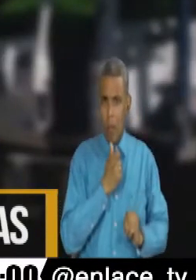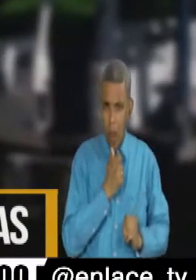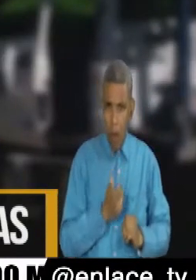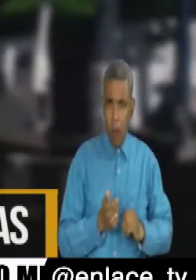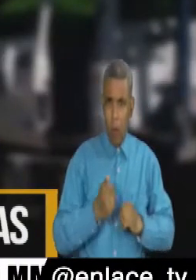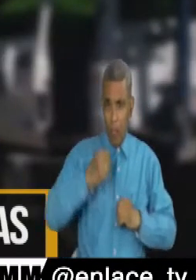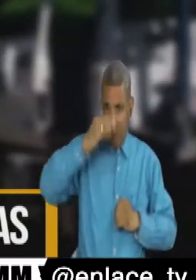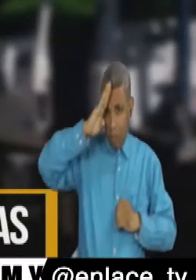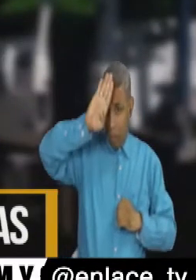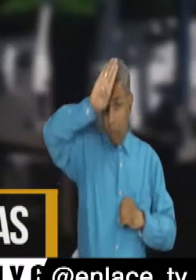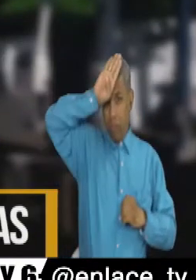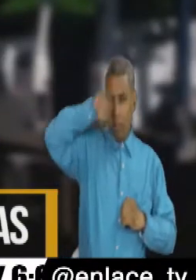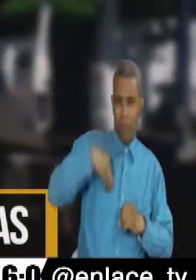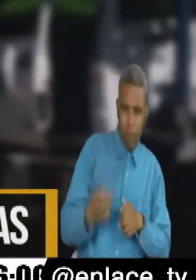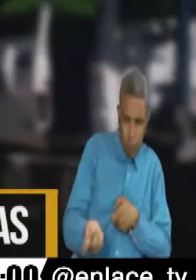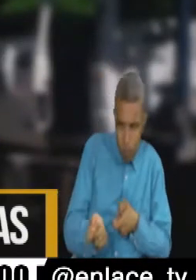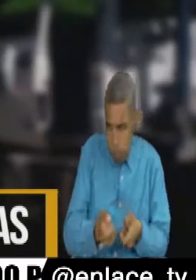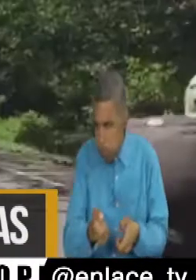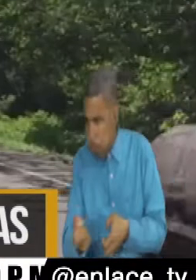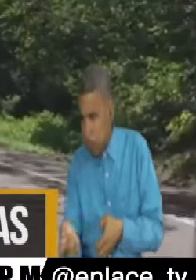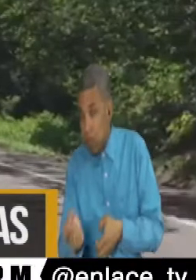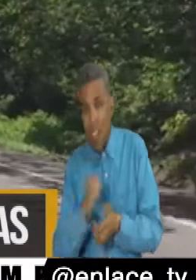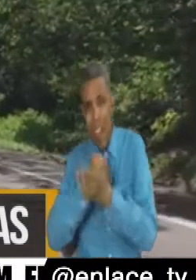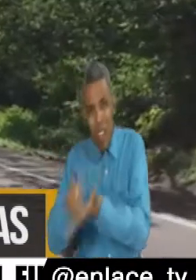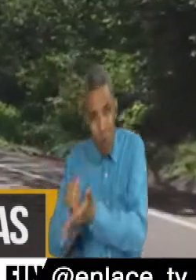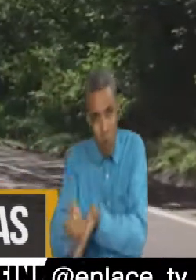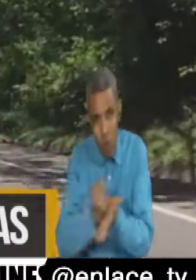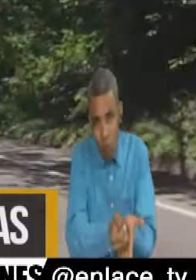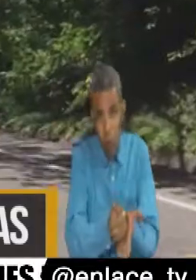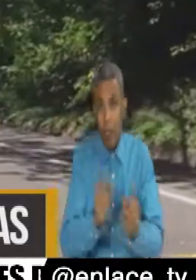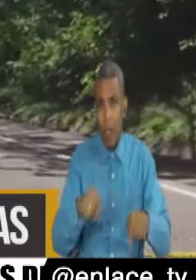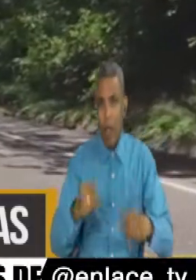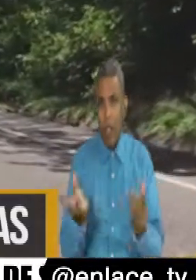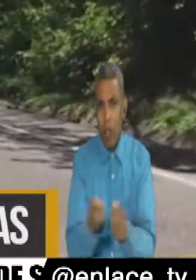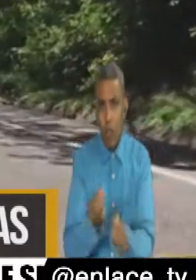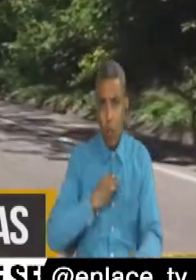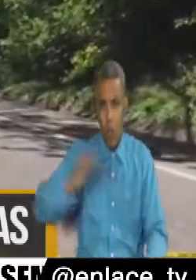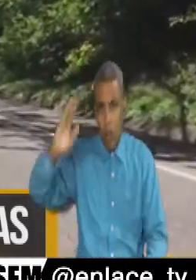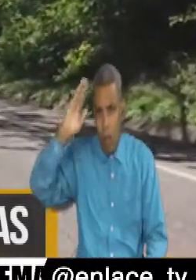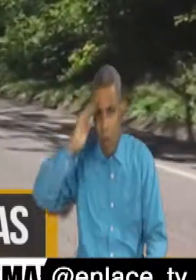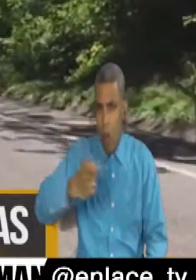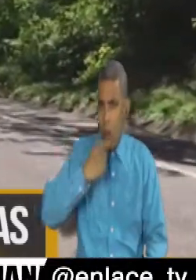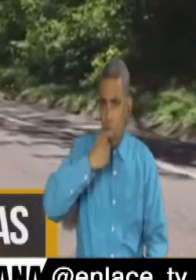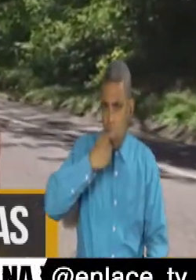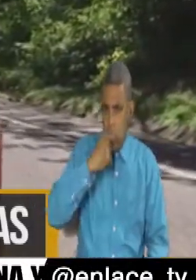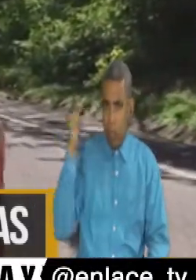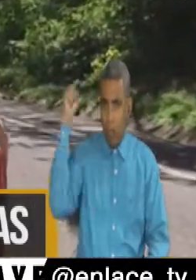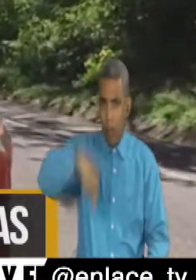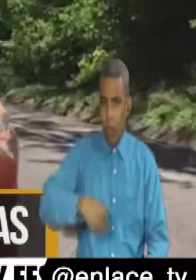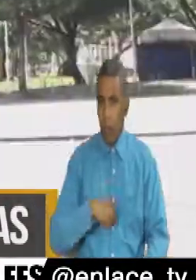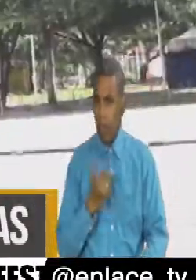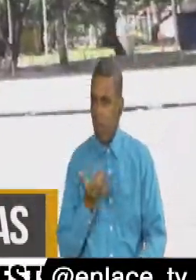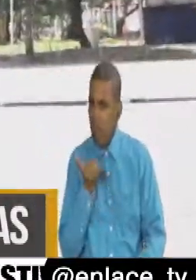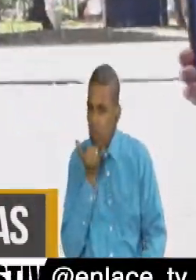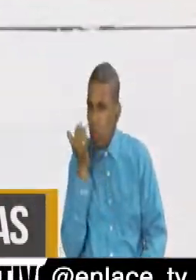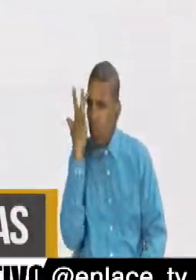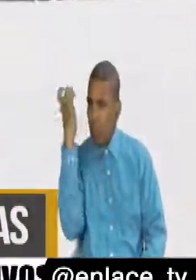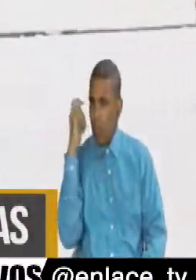y transporte para la reconstrucción del accidente. Las autoridades investigan qué pudo haber ocasionado el suceso.